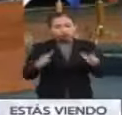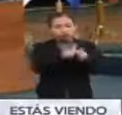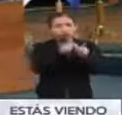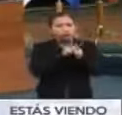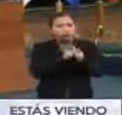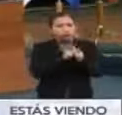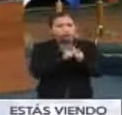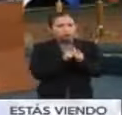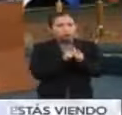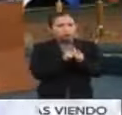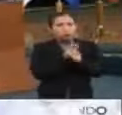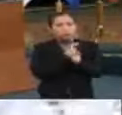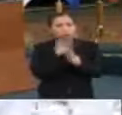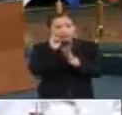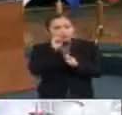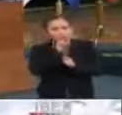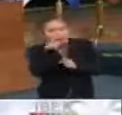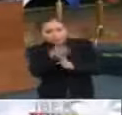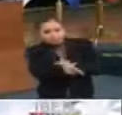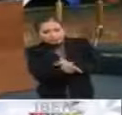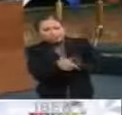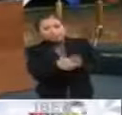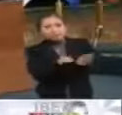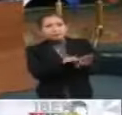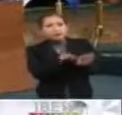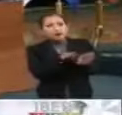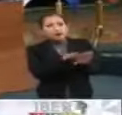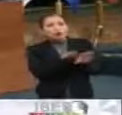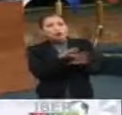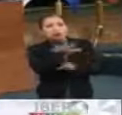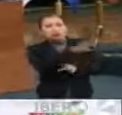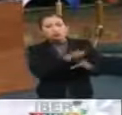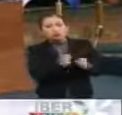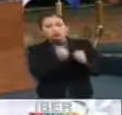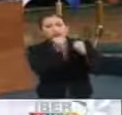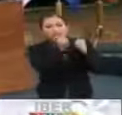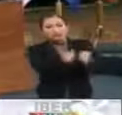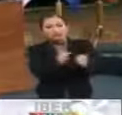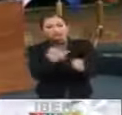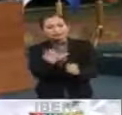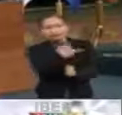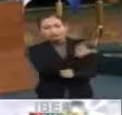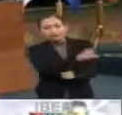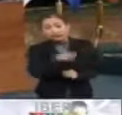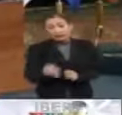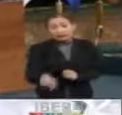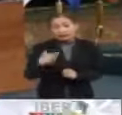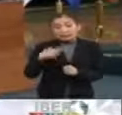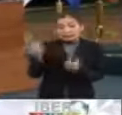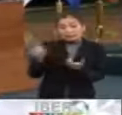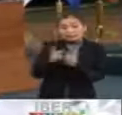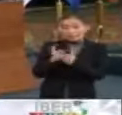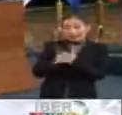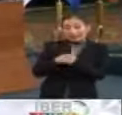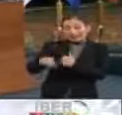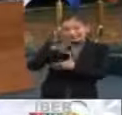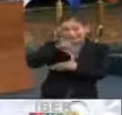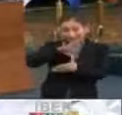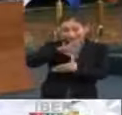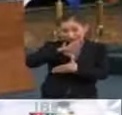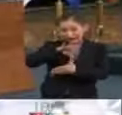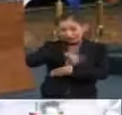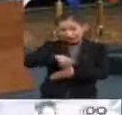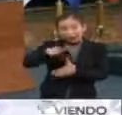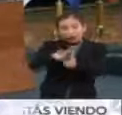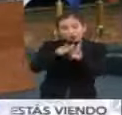podrían aparecer como un factor de poder propio, y sin embargo en las democracias del continente americano